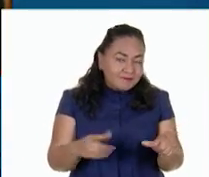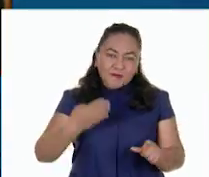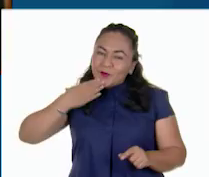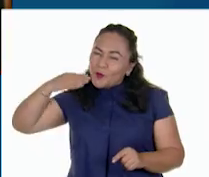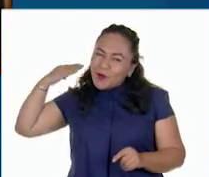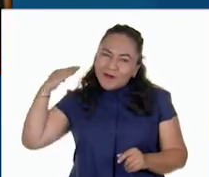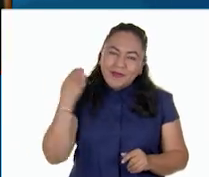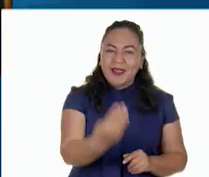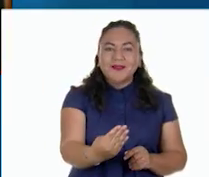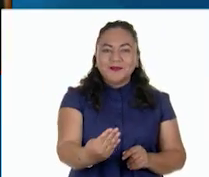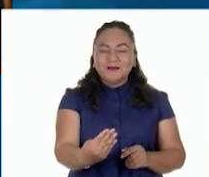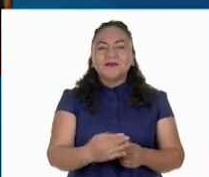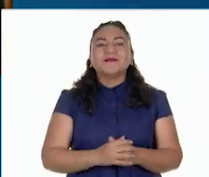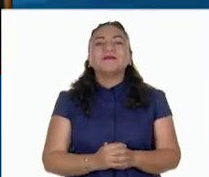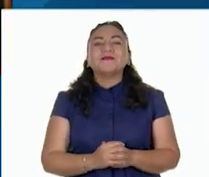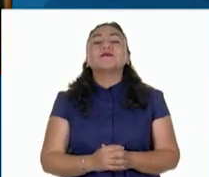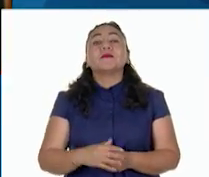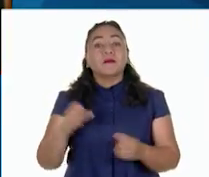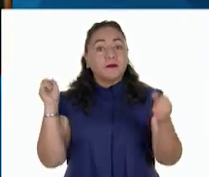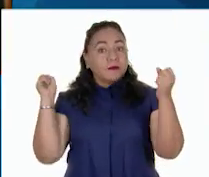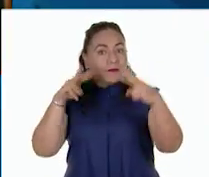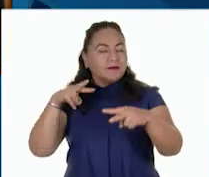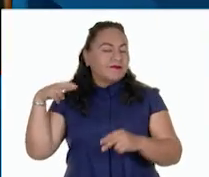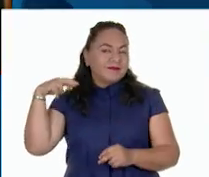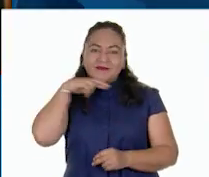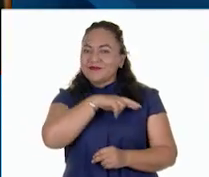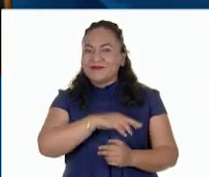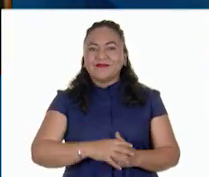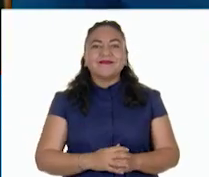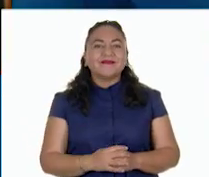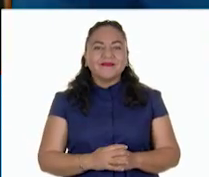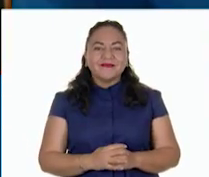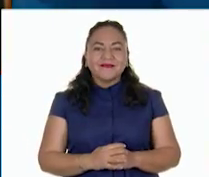¡Muy bien! ¡Nos vemos pronto!